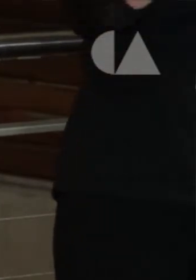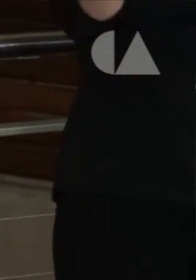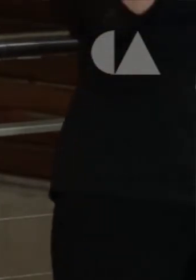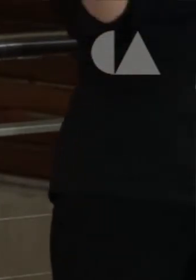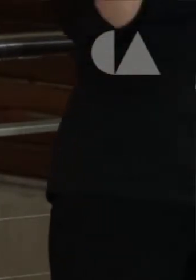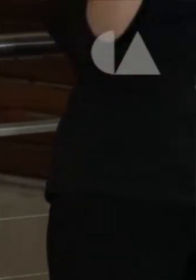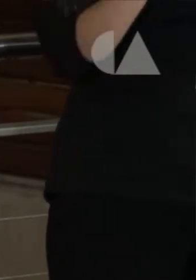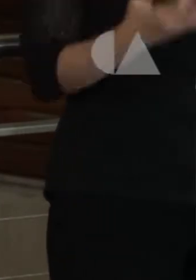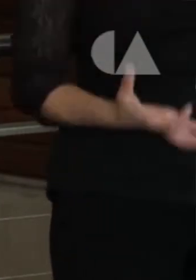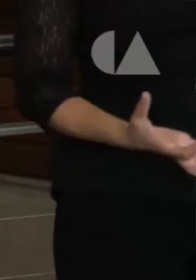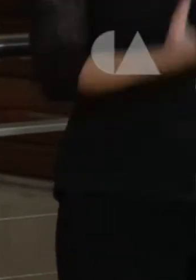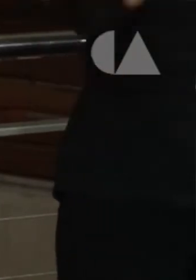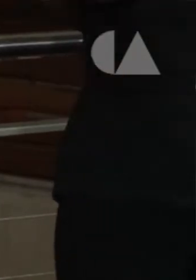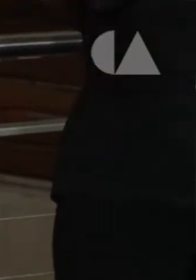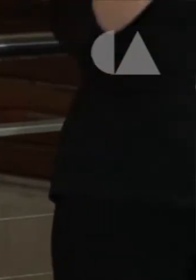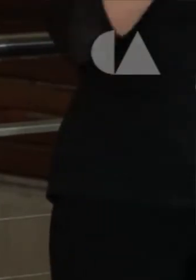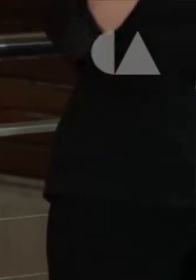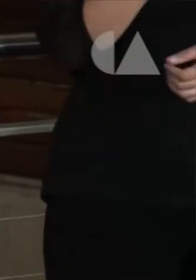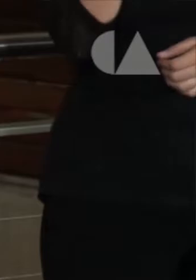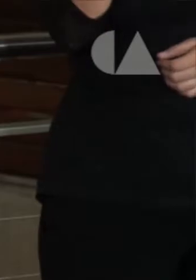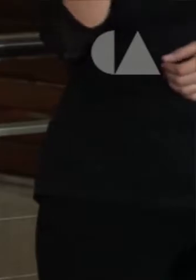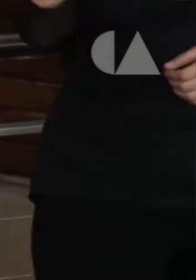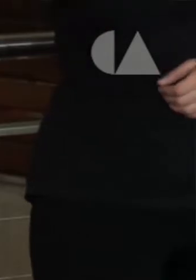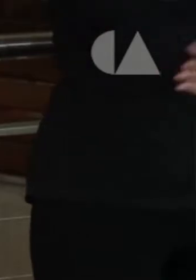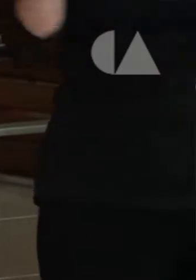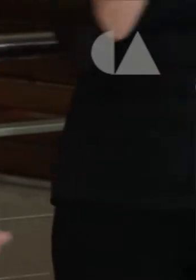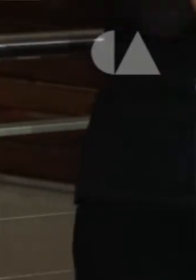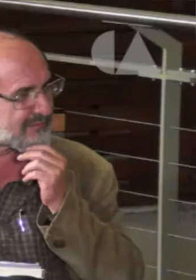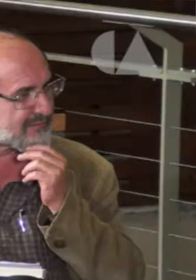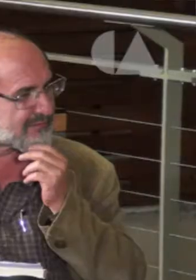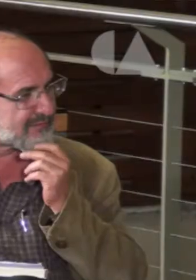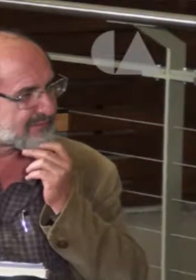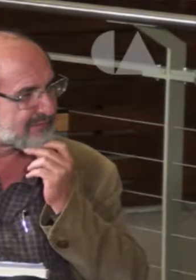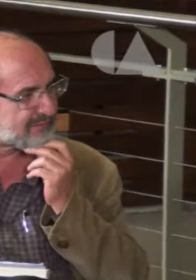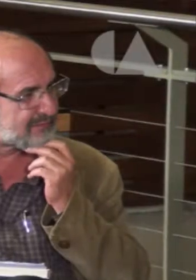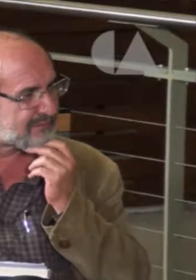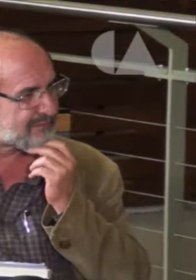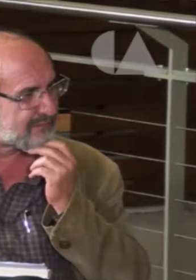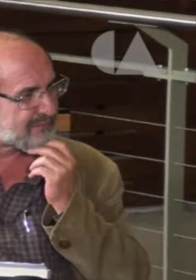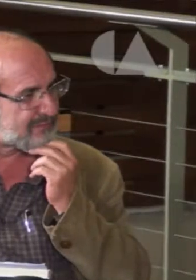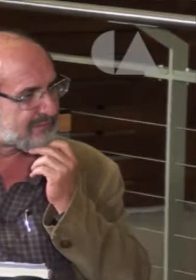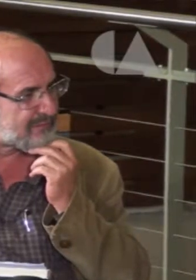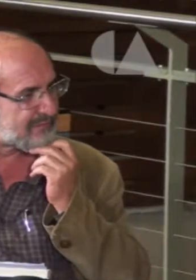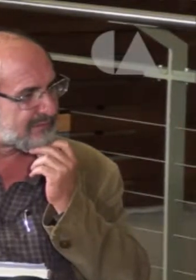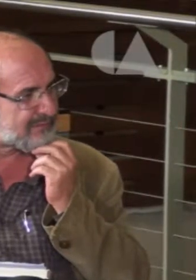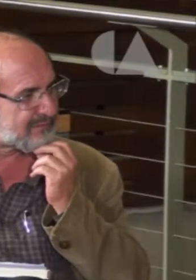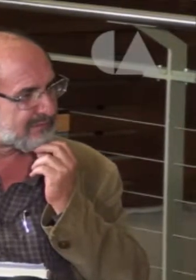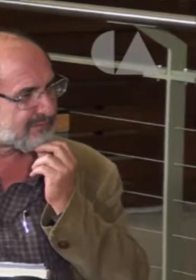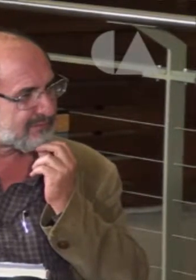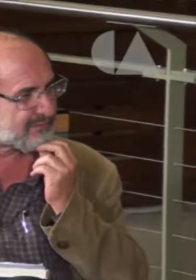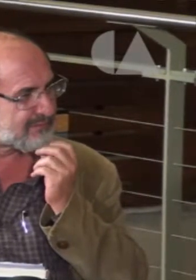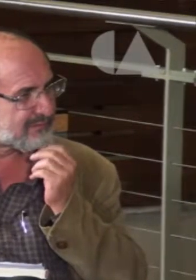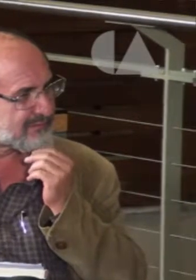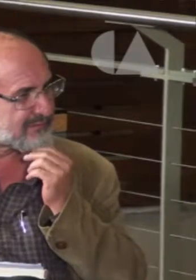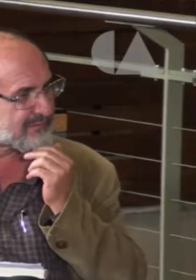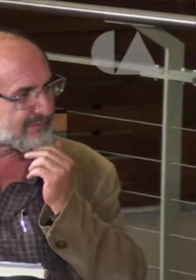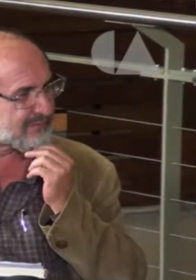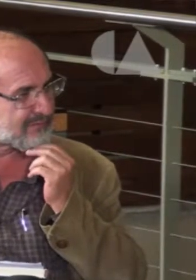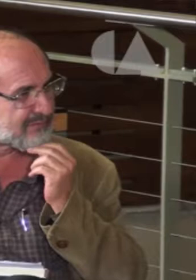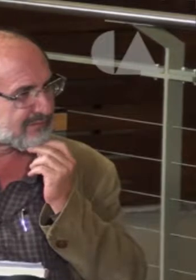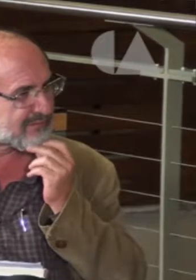me dio mucho le tuve mucha rabia a mi mujer porque empecé como porque tenía tanto dolor